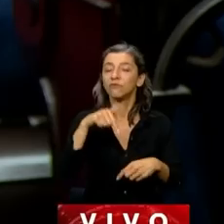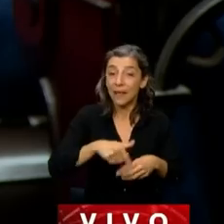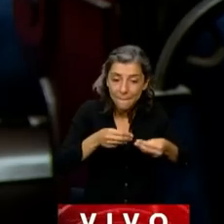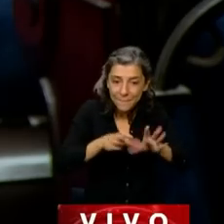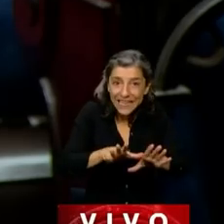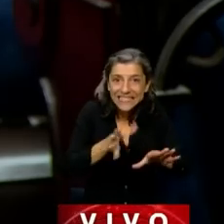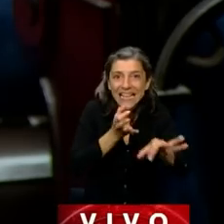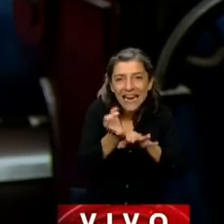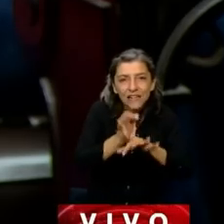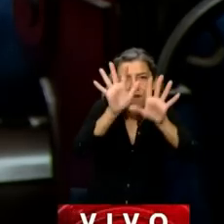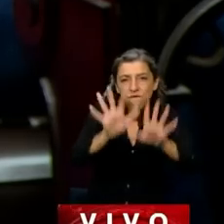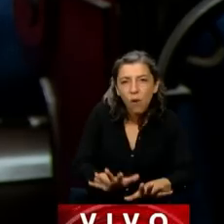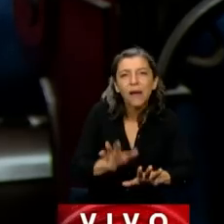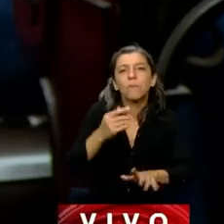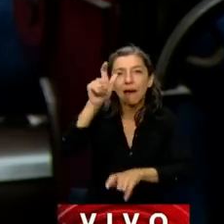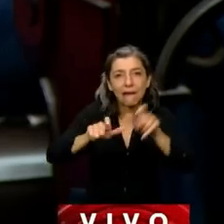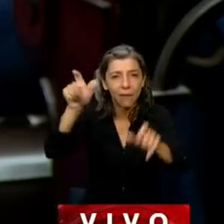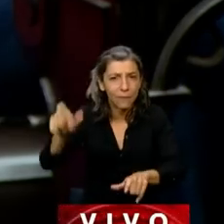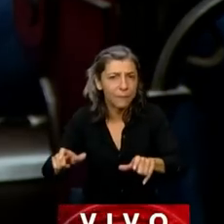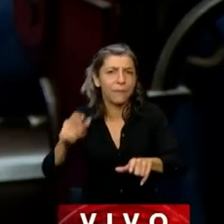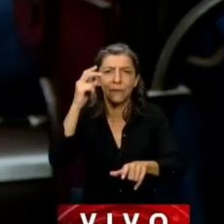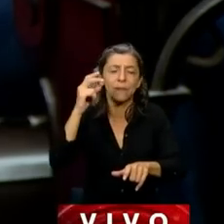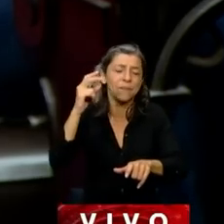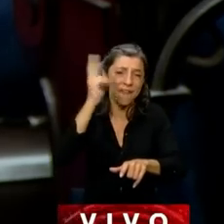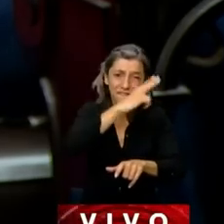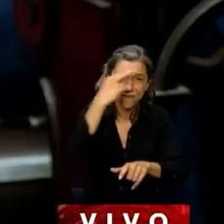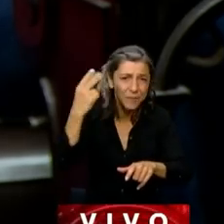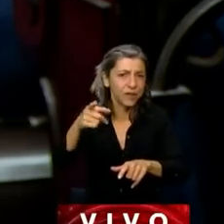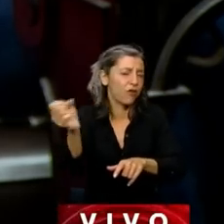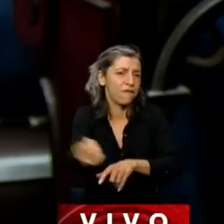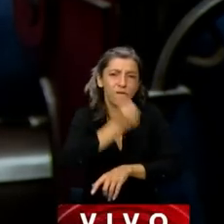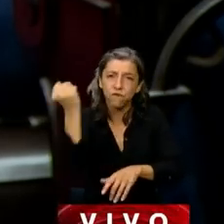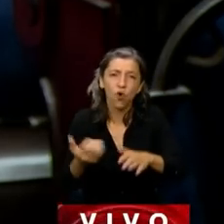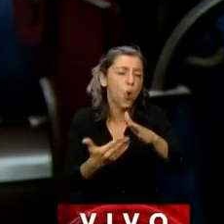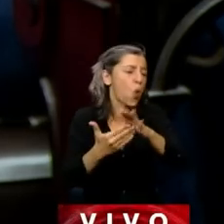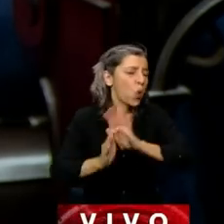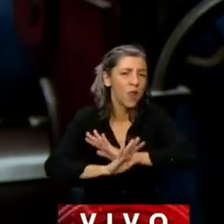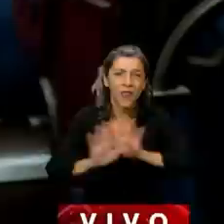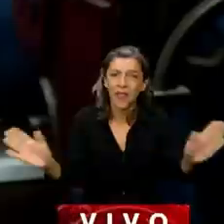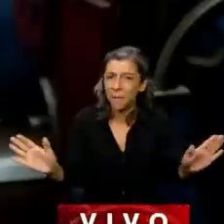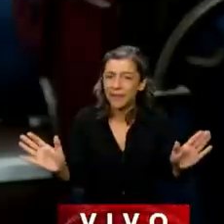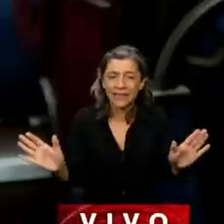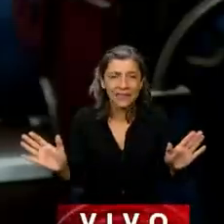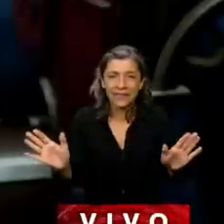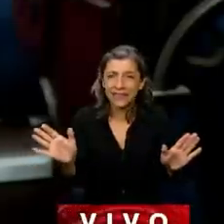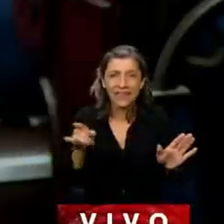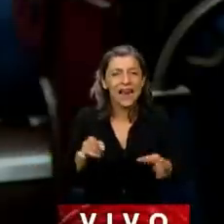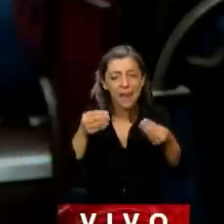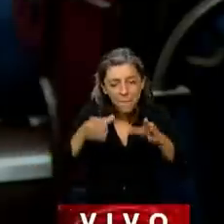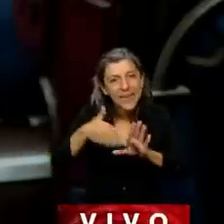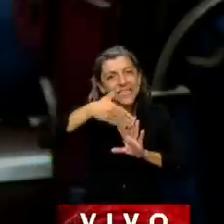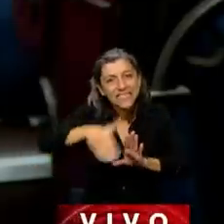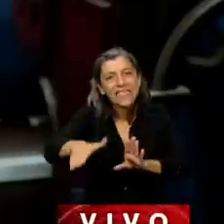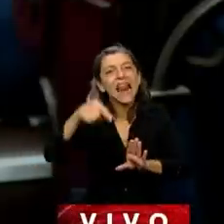de actores sustantivos, actores y actoras sustantivas como son enfermeros y enfermeras,